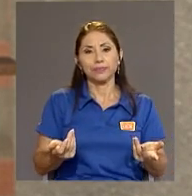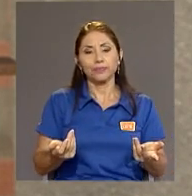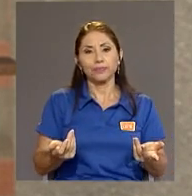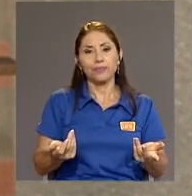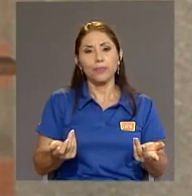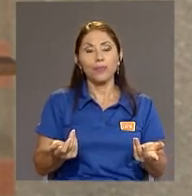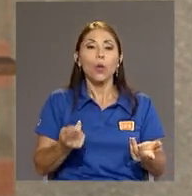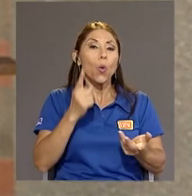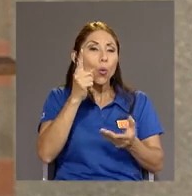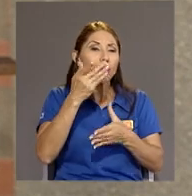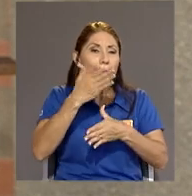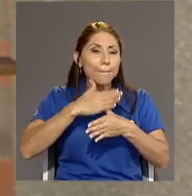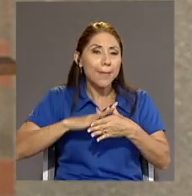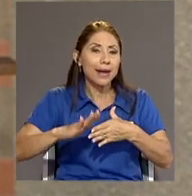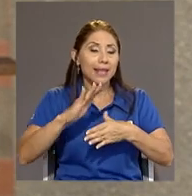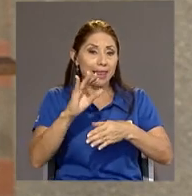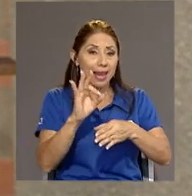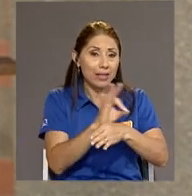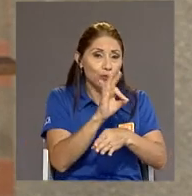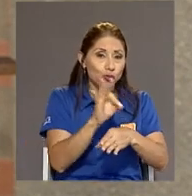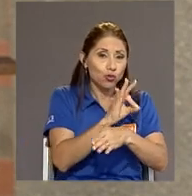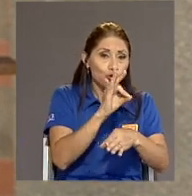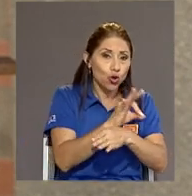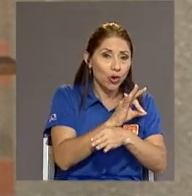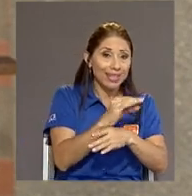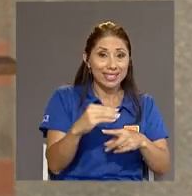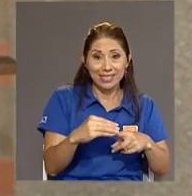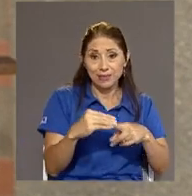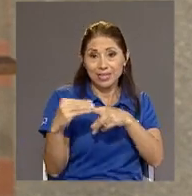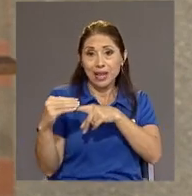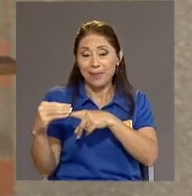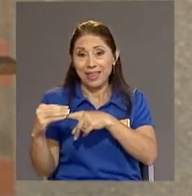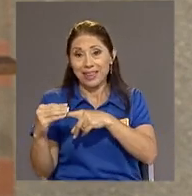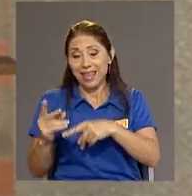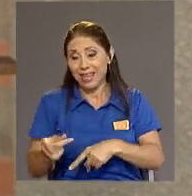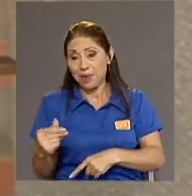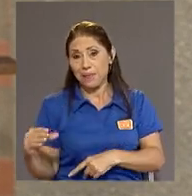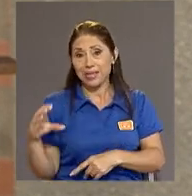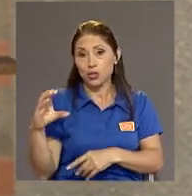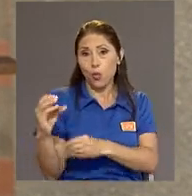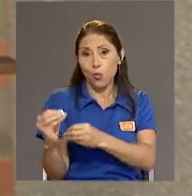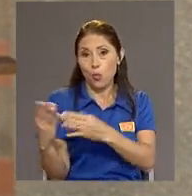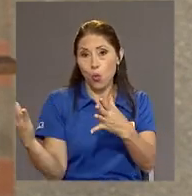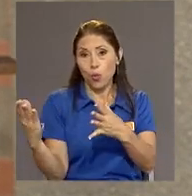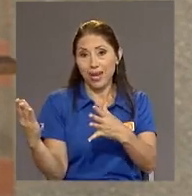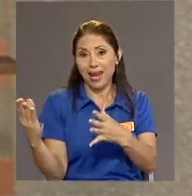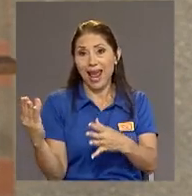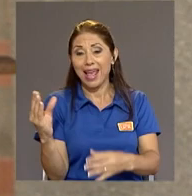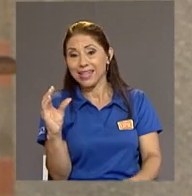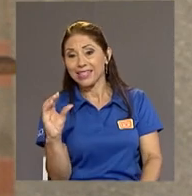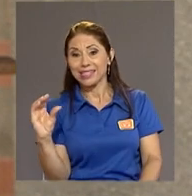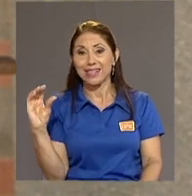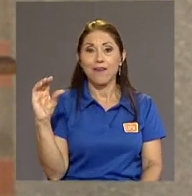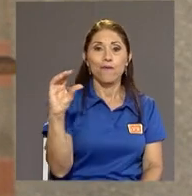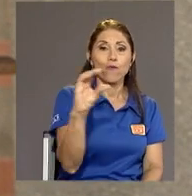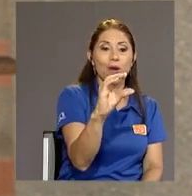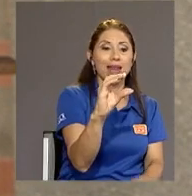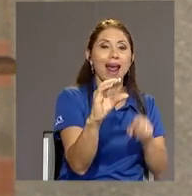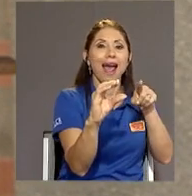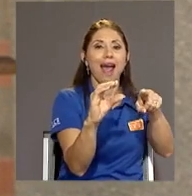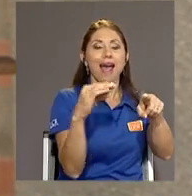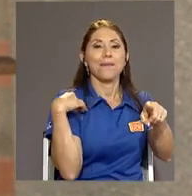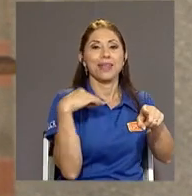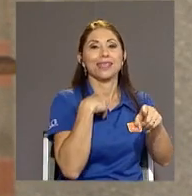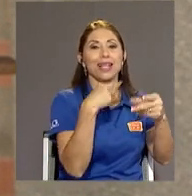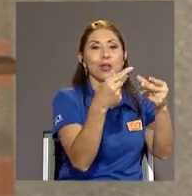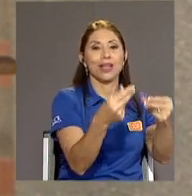buena parte de las funciones, y sobre todo inversión pública, se fuera a donde esté el dinero, que es el Ministerio de Hacienda,